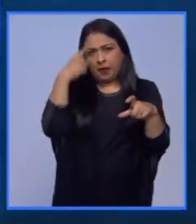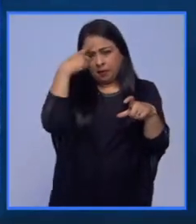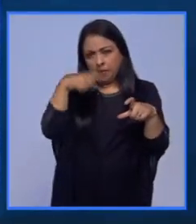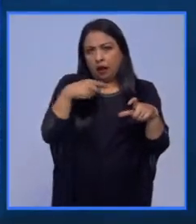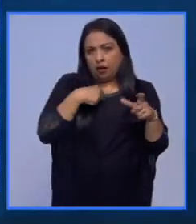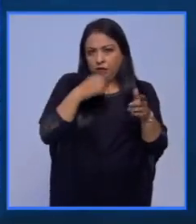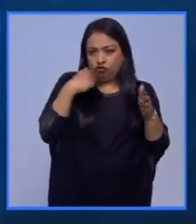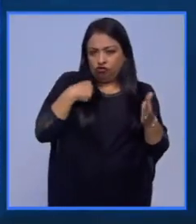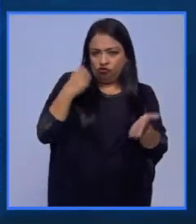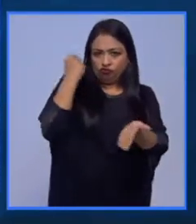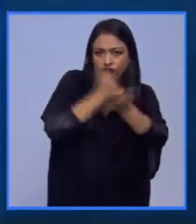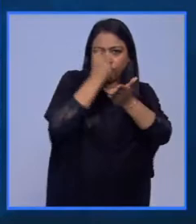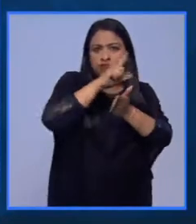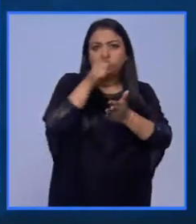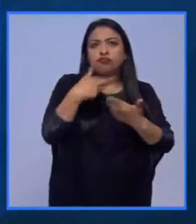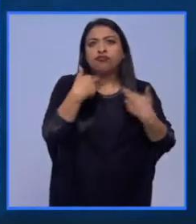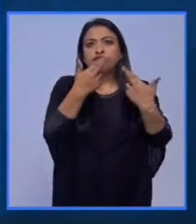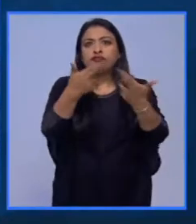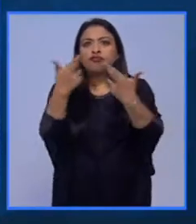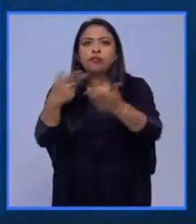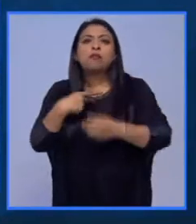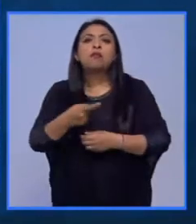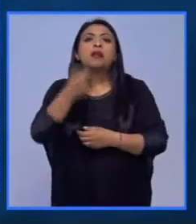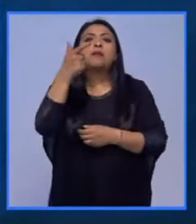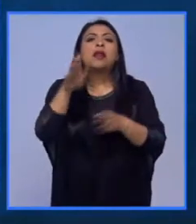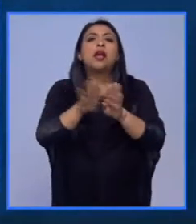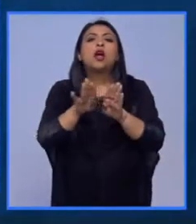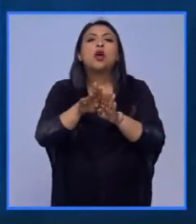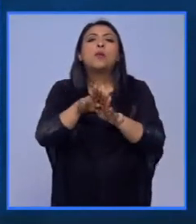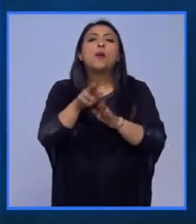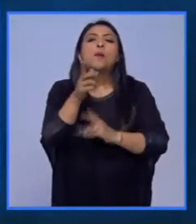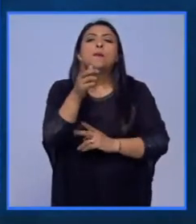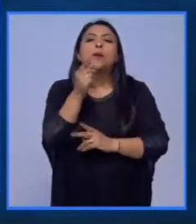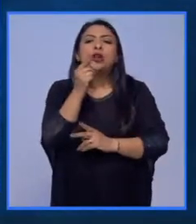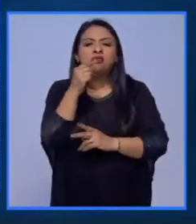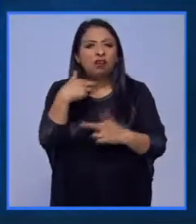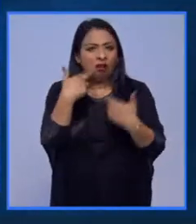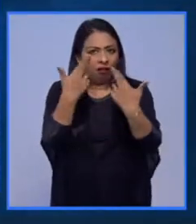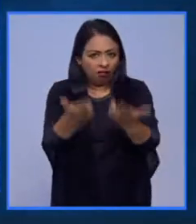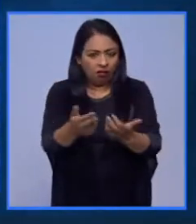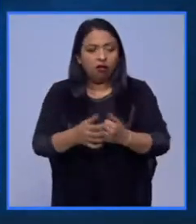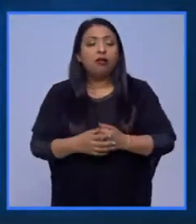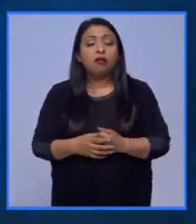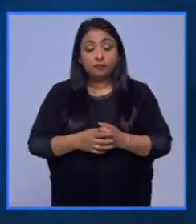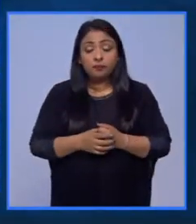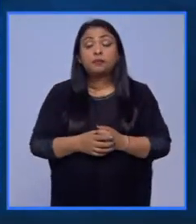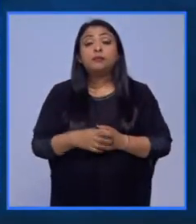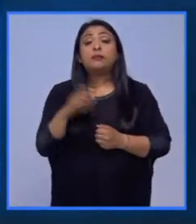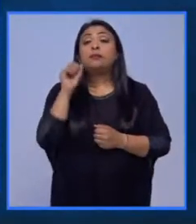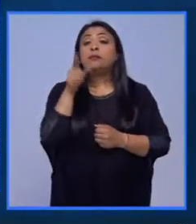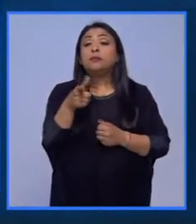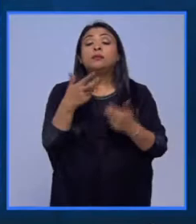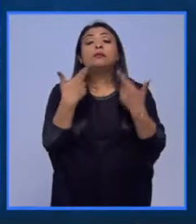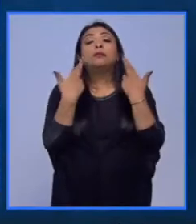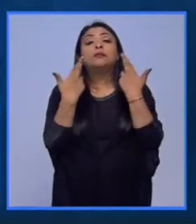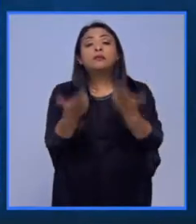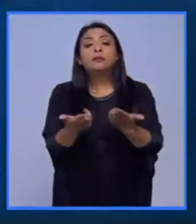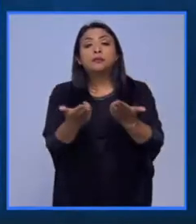lo editáramos y lo regaláramos. Tu primera novela policíaca, Morituri, la vamos a regalar. Y vamos a regalar